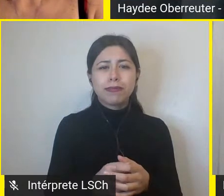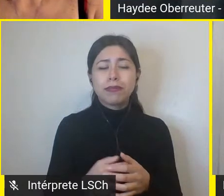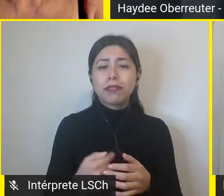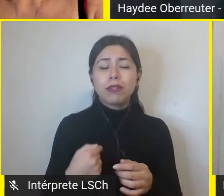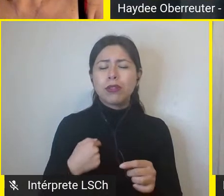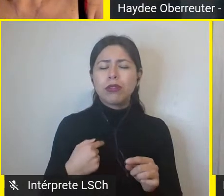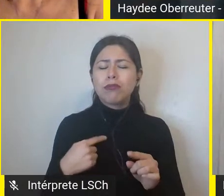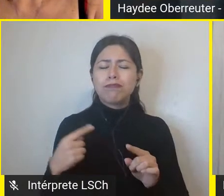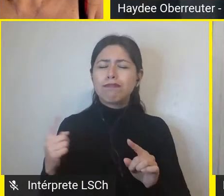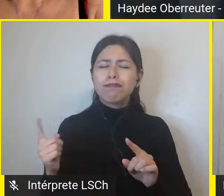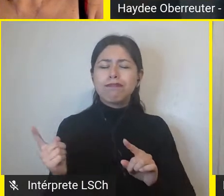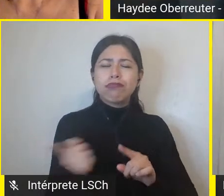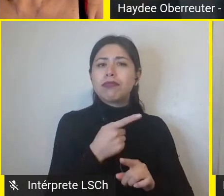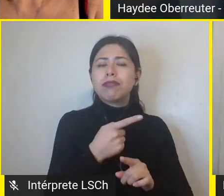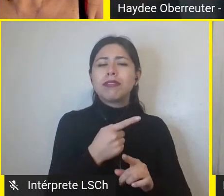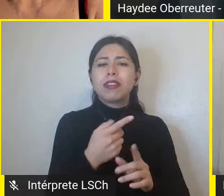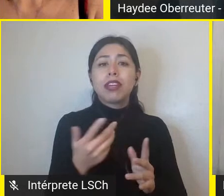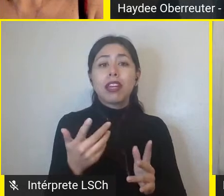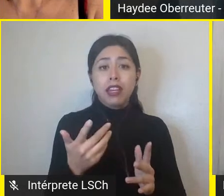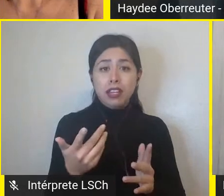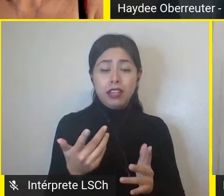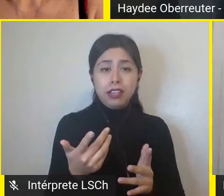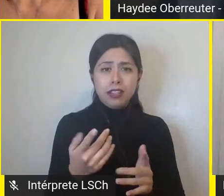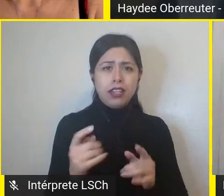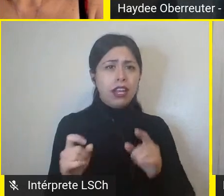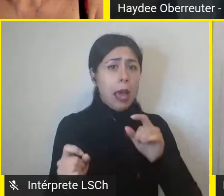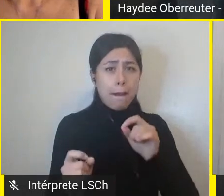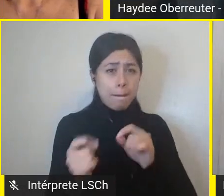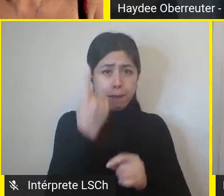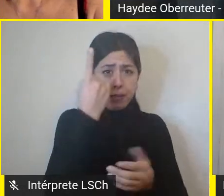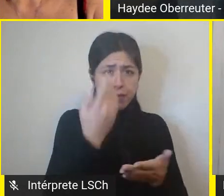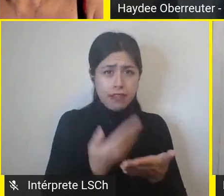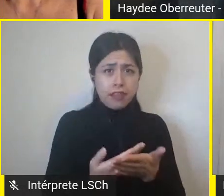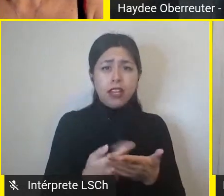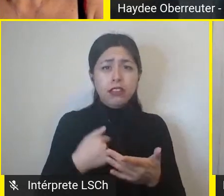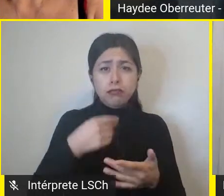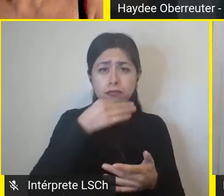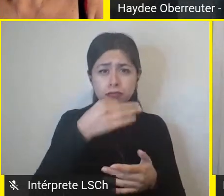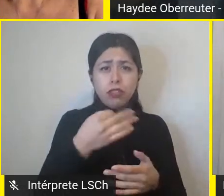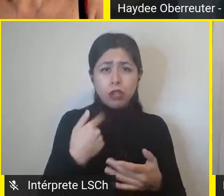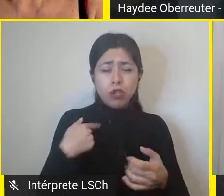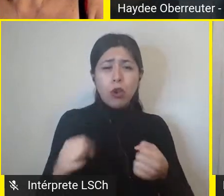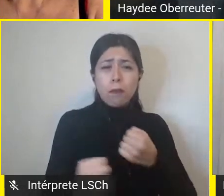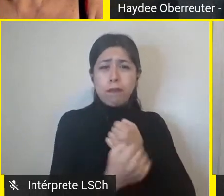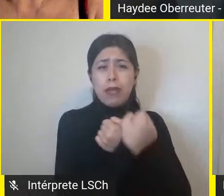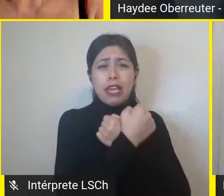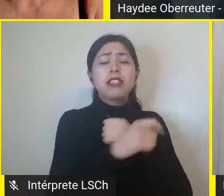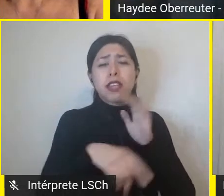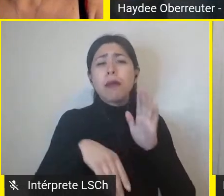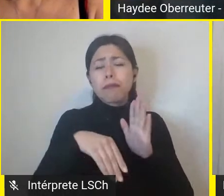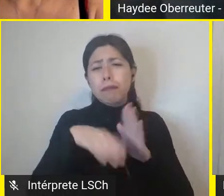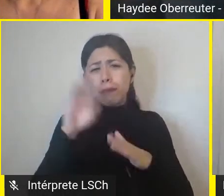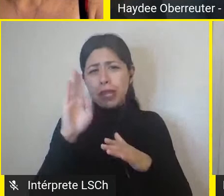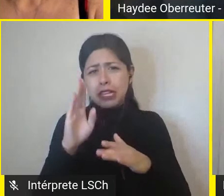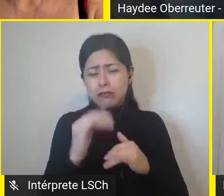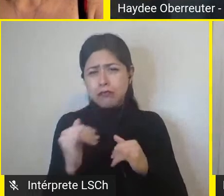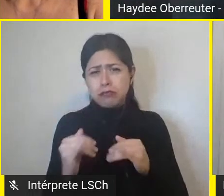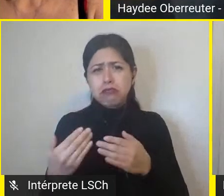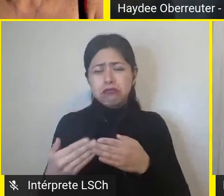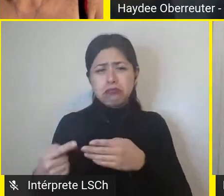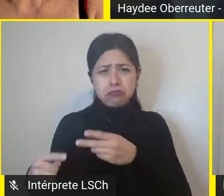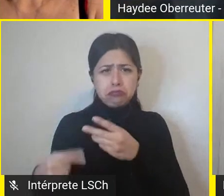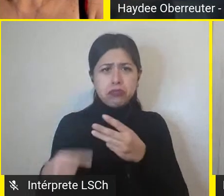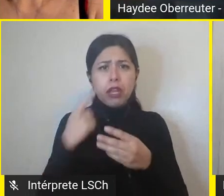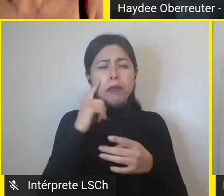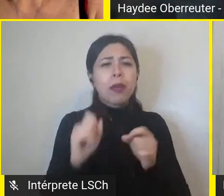rápidamente me cuando la primera vez, yo he dicho que yo estuve presa más de una vez, ¿ya? Pero la